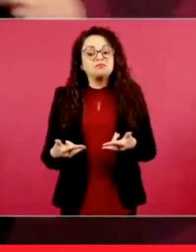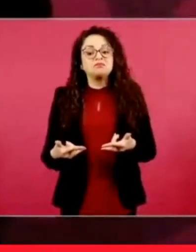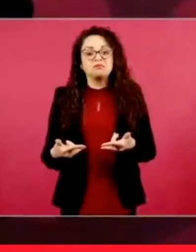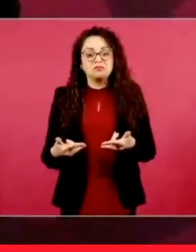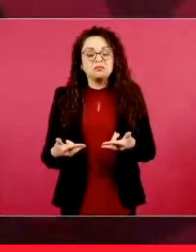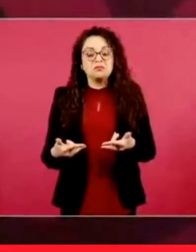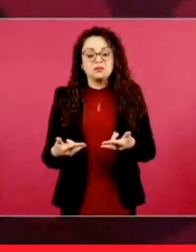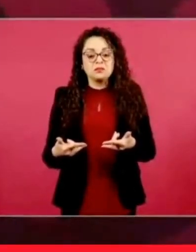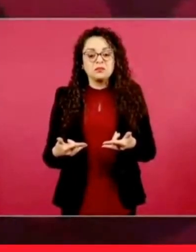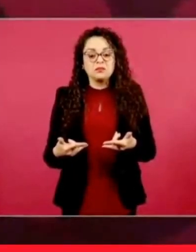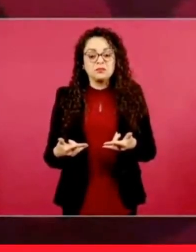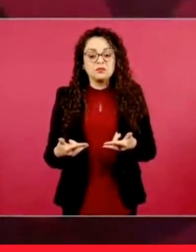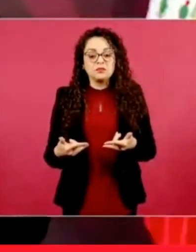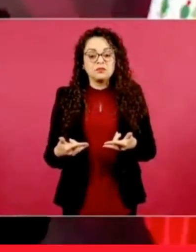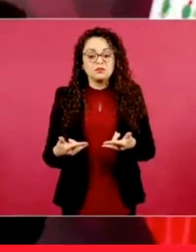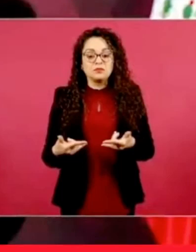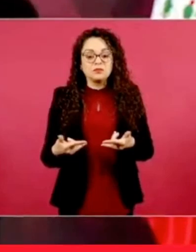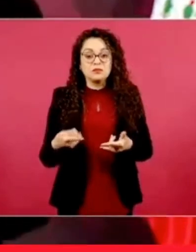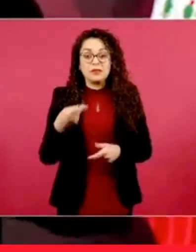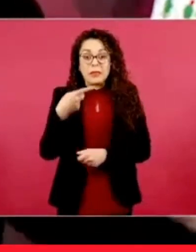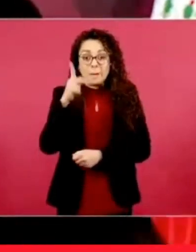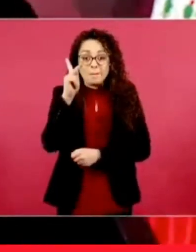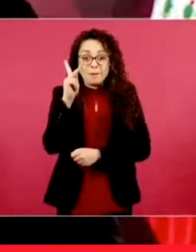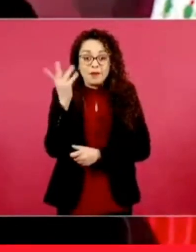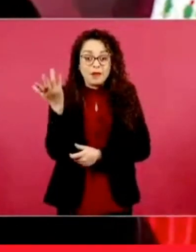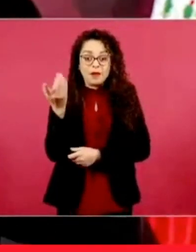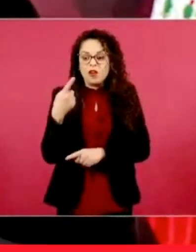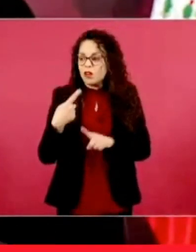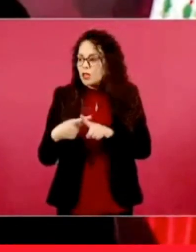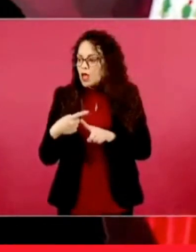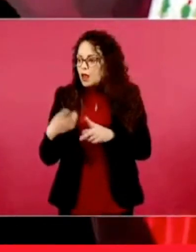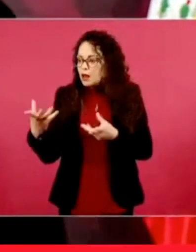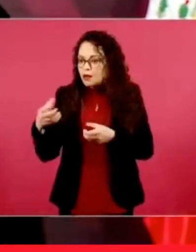Y no aparecía nada.